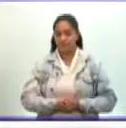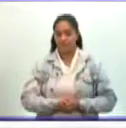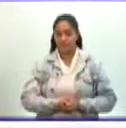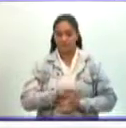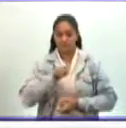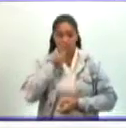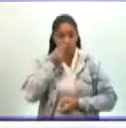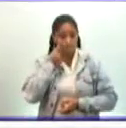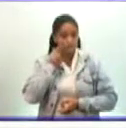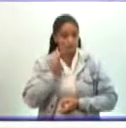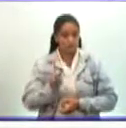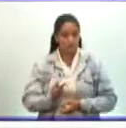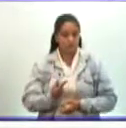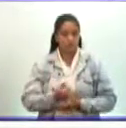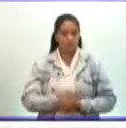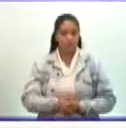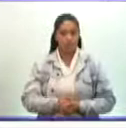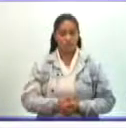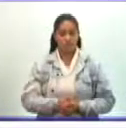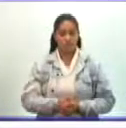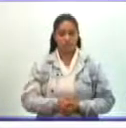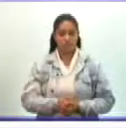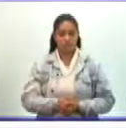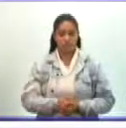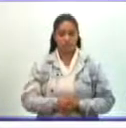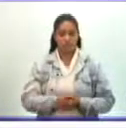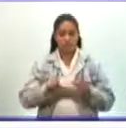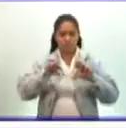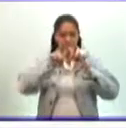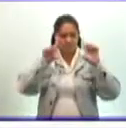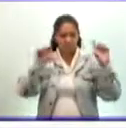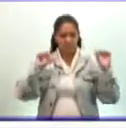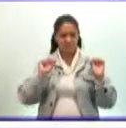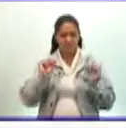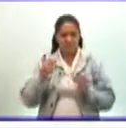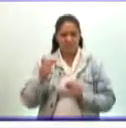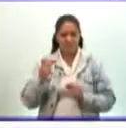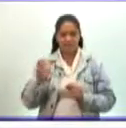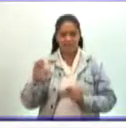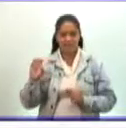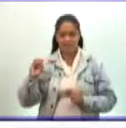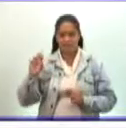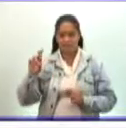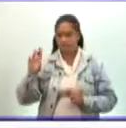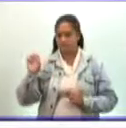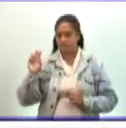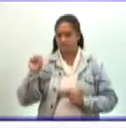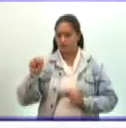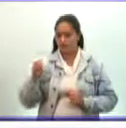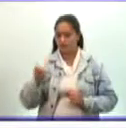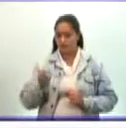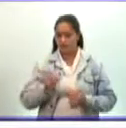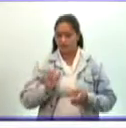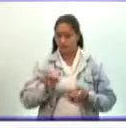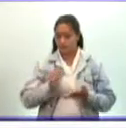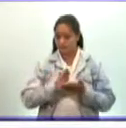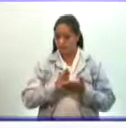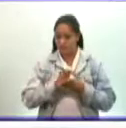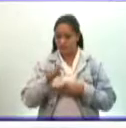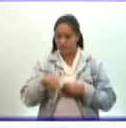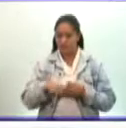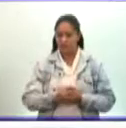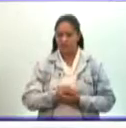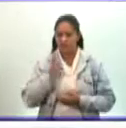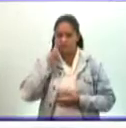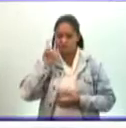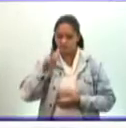podido percatar de qué parte del teorema de las transversales te permite encontrar la longitud